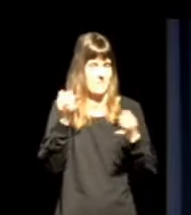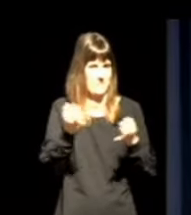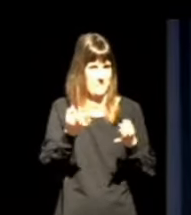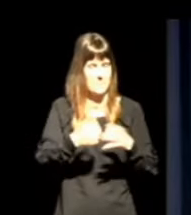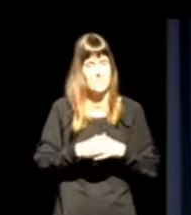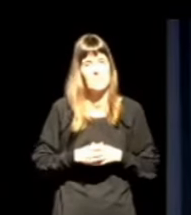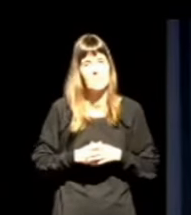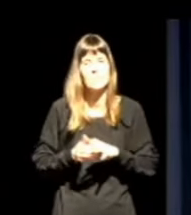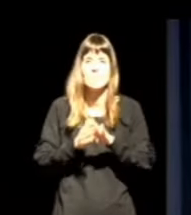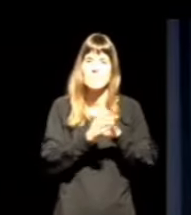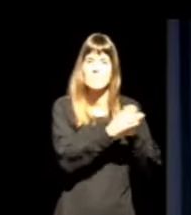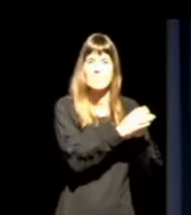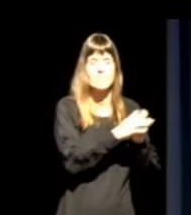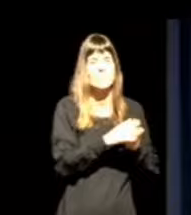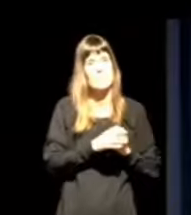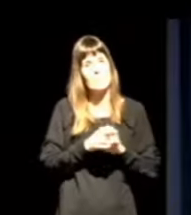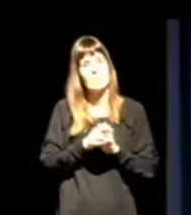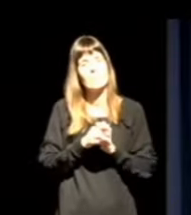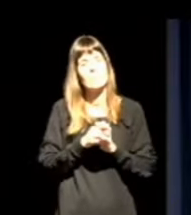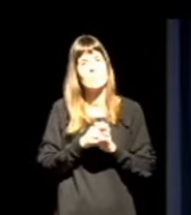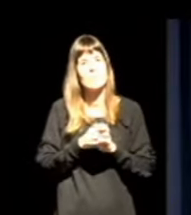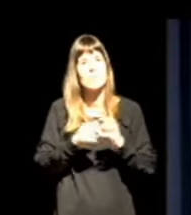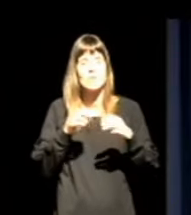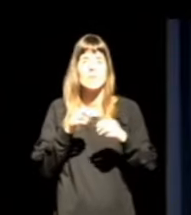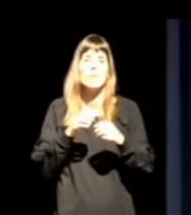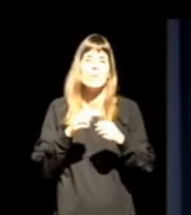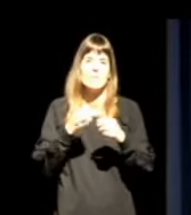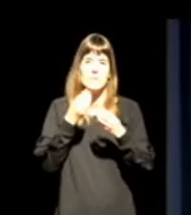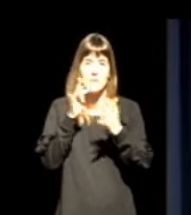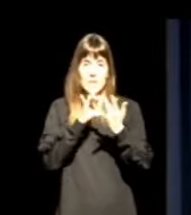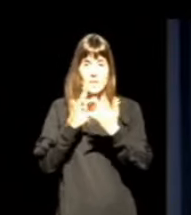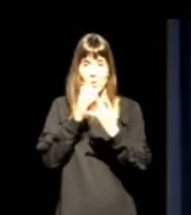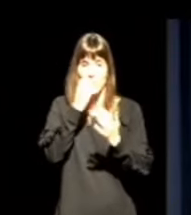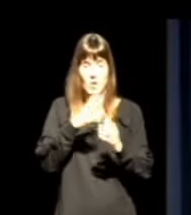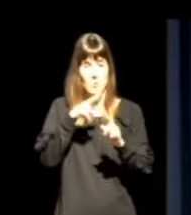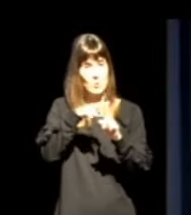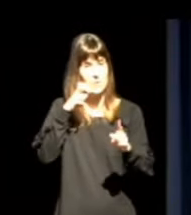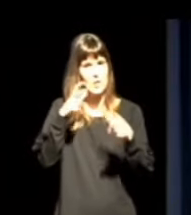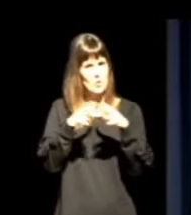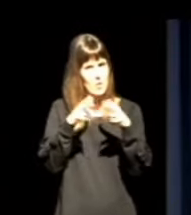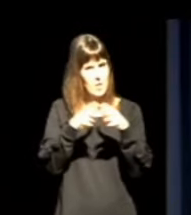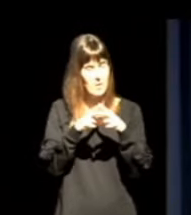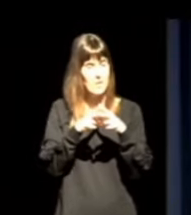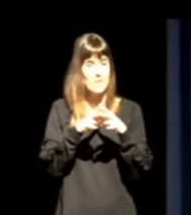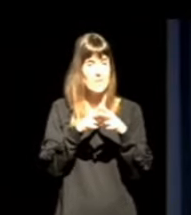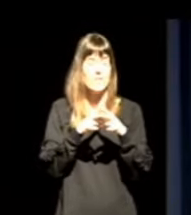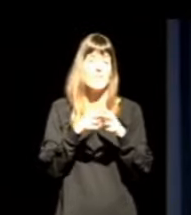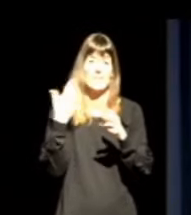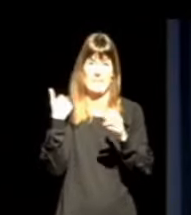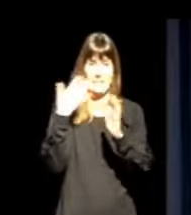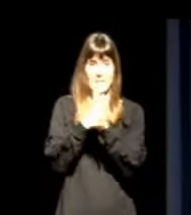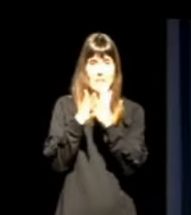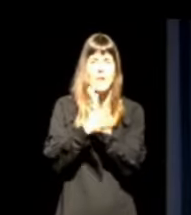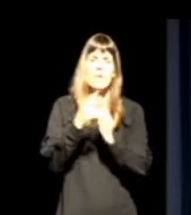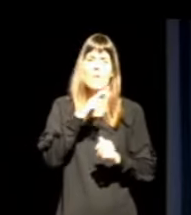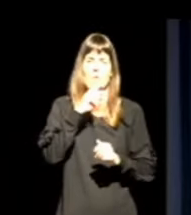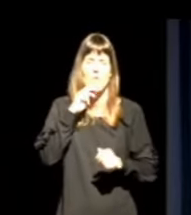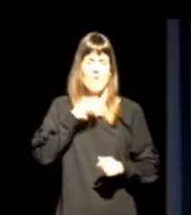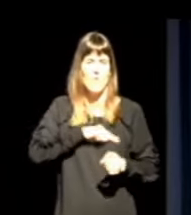Y a nivel de contrato en la dimensión social, como digo, de cambiar todos los valores, hemos de